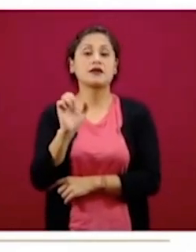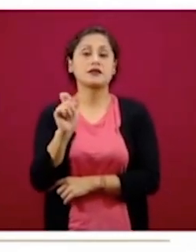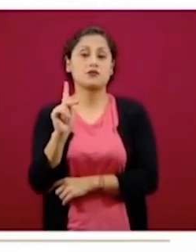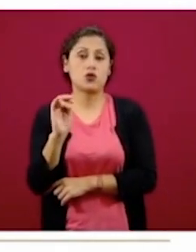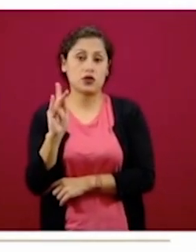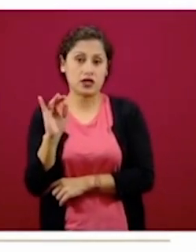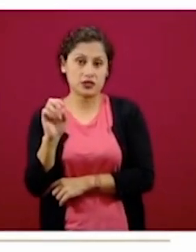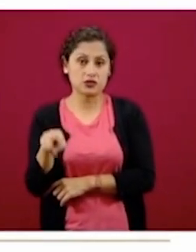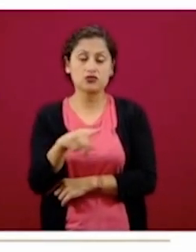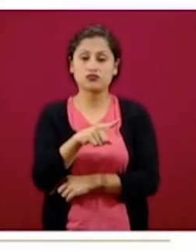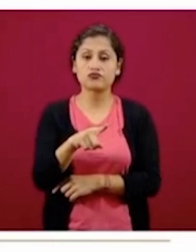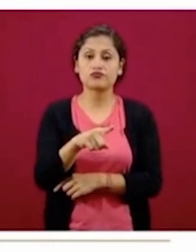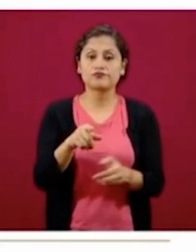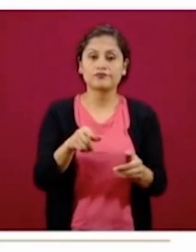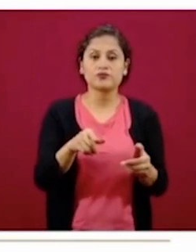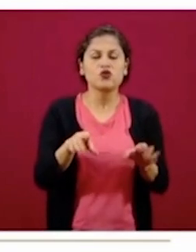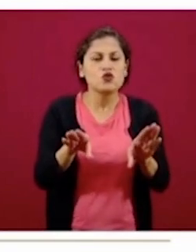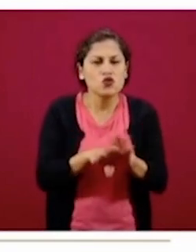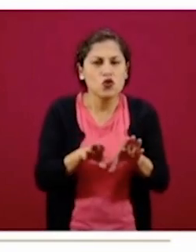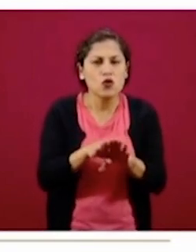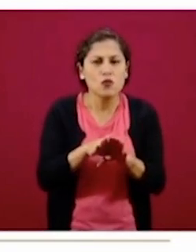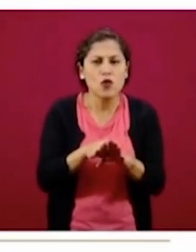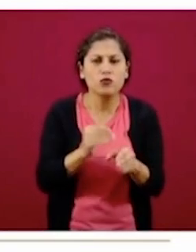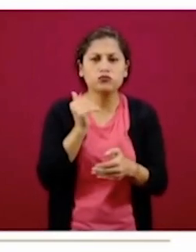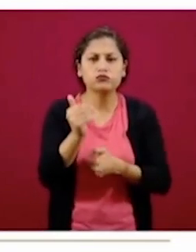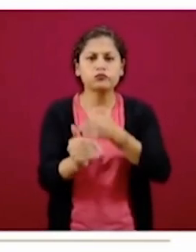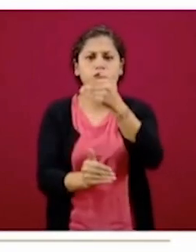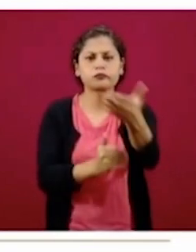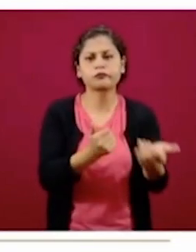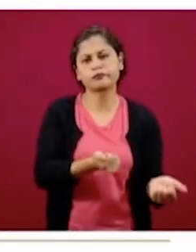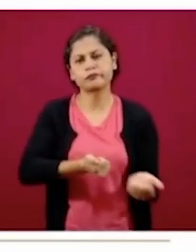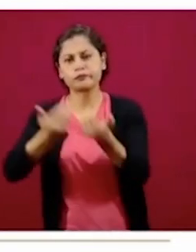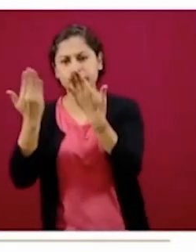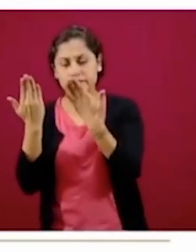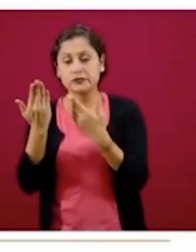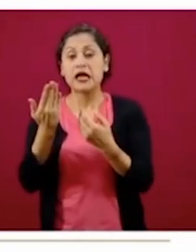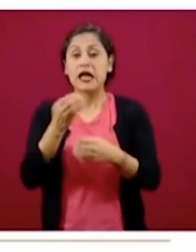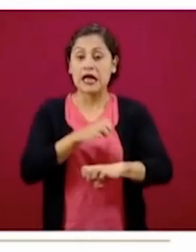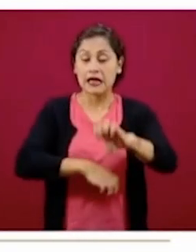las medianas, pequeñas y micro.